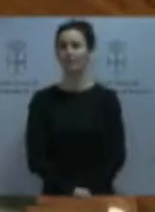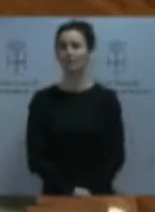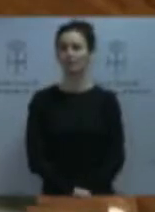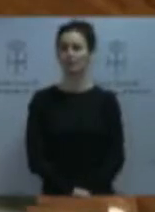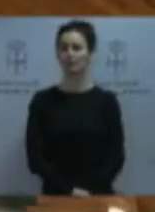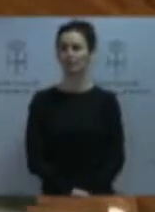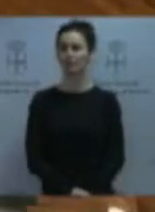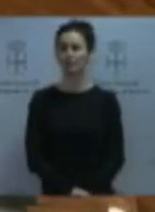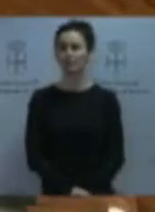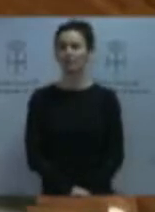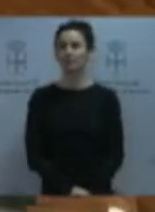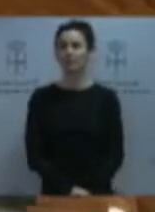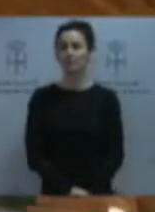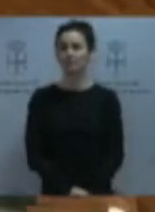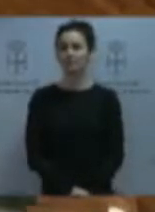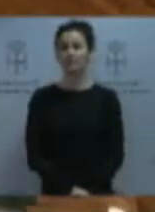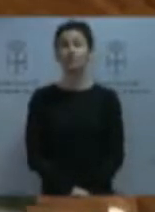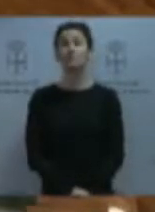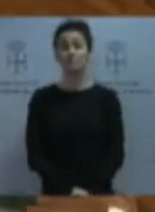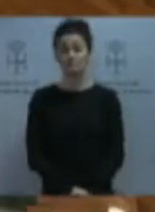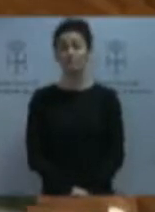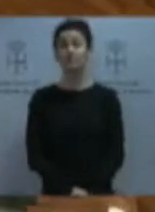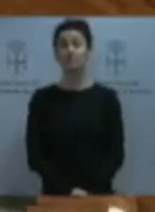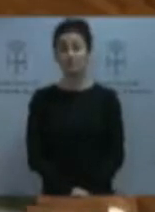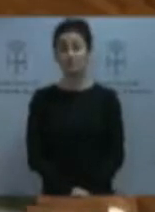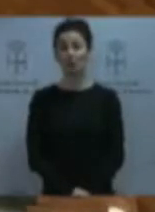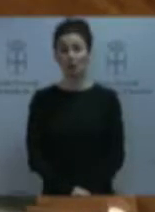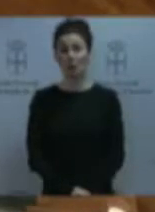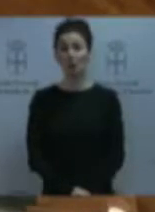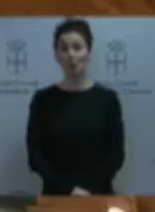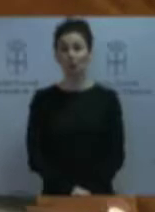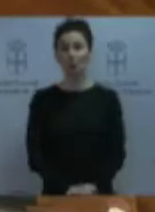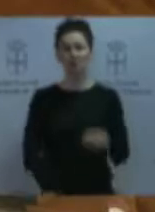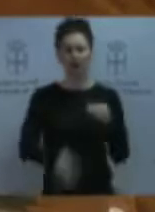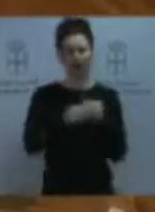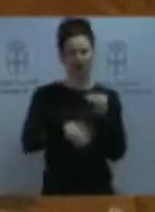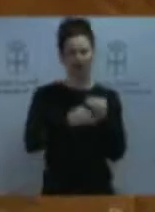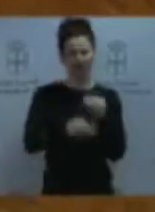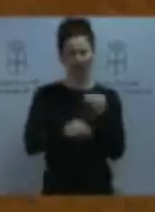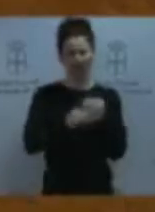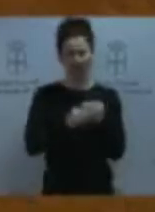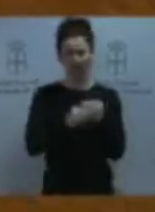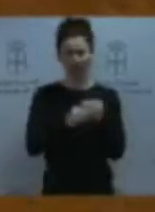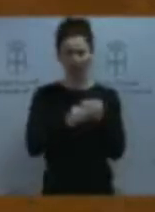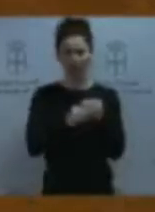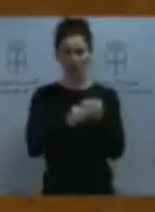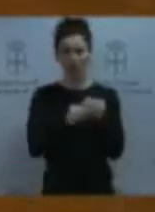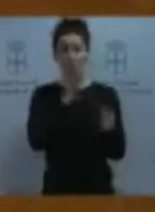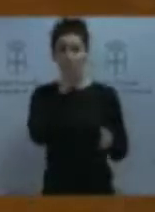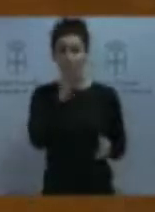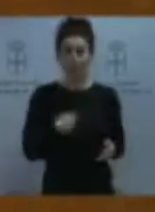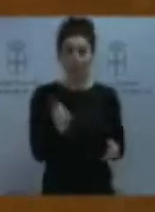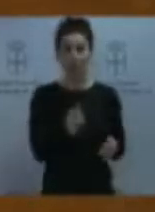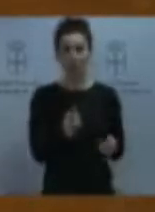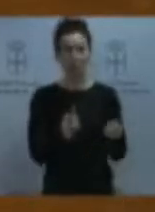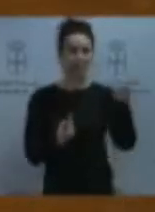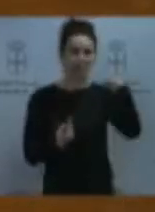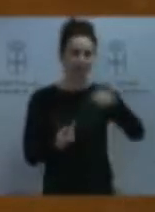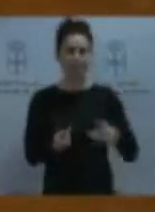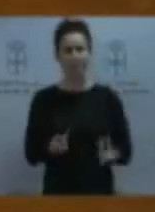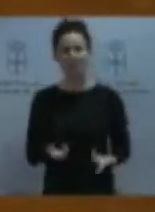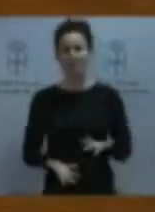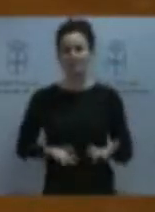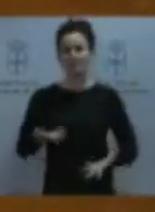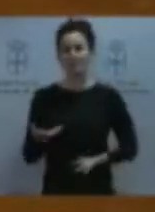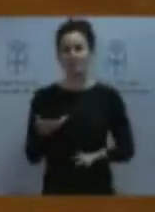Efectivamente, metimos moitas enmiendas a esta proposición porque teníamos bastante traballado previamente sobre este